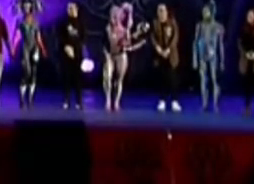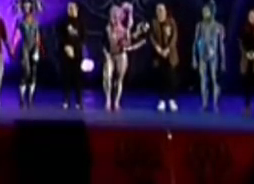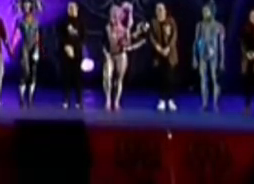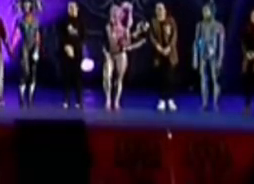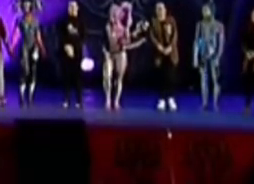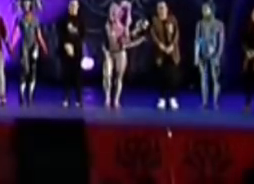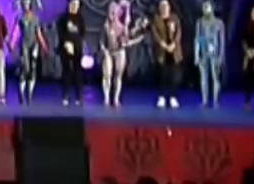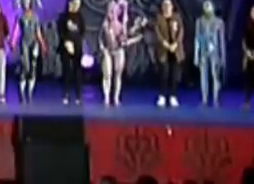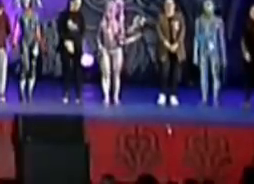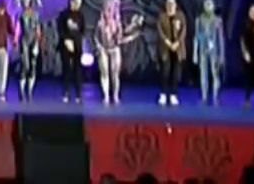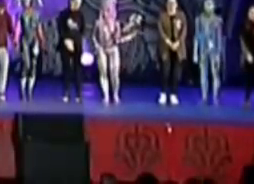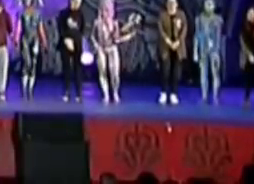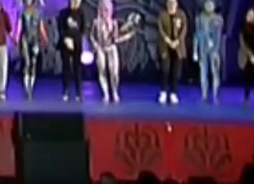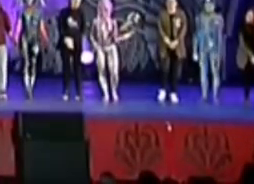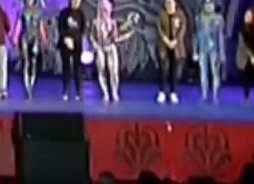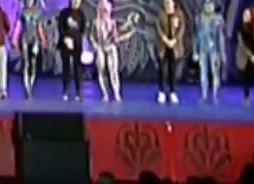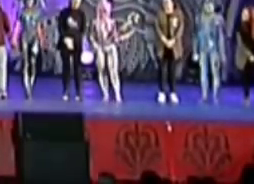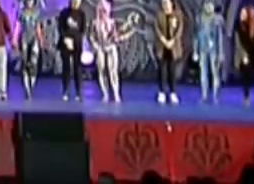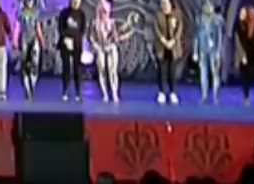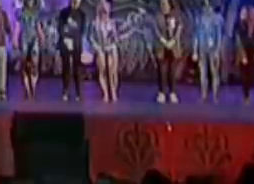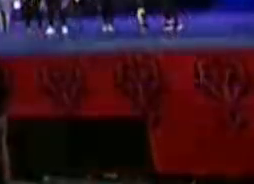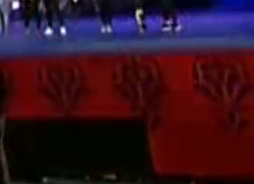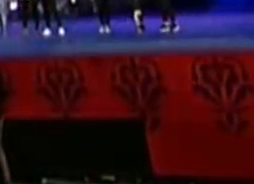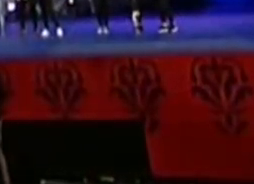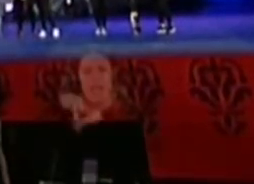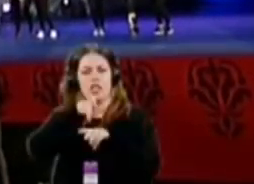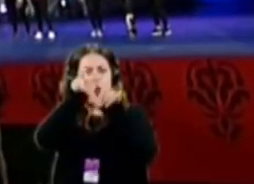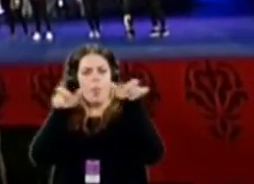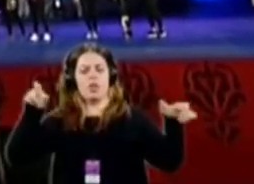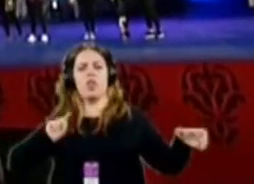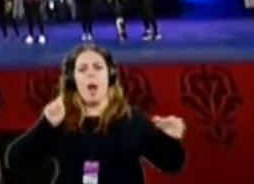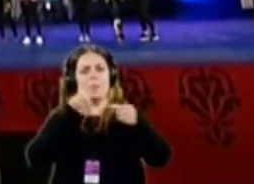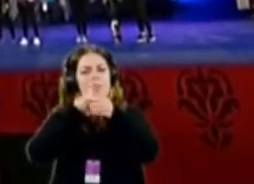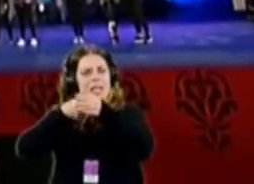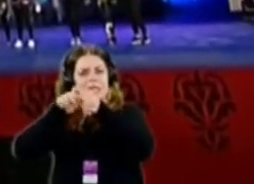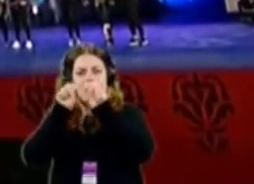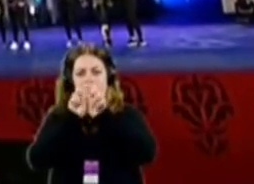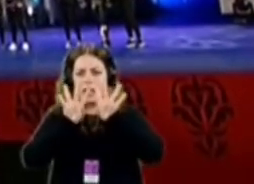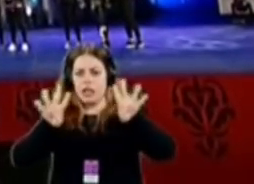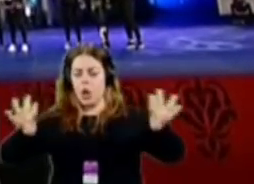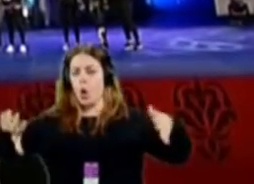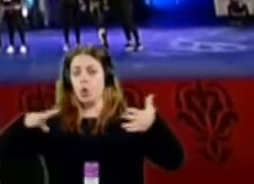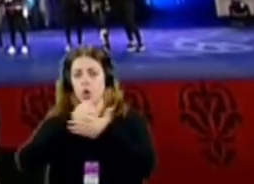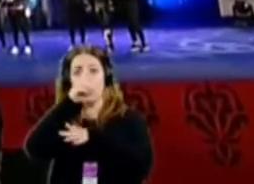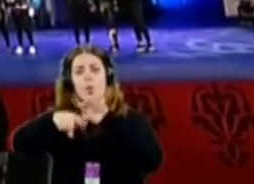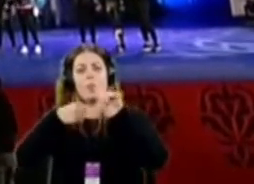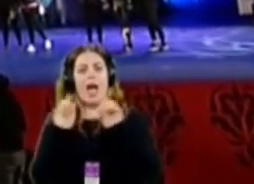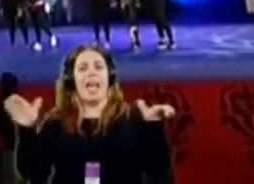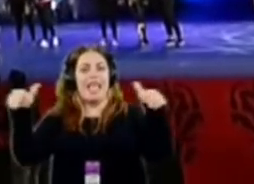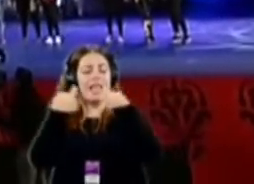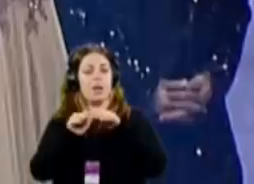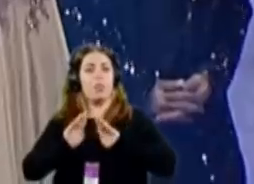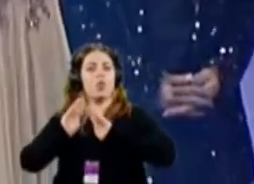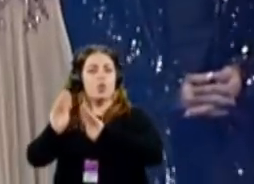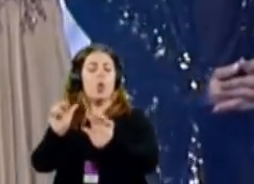Ya tenemos aquí sobre el escenario a todos los participantes y a todos sus equipos esperando